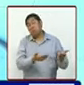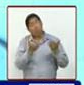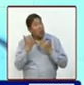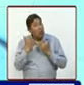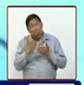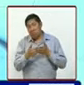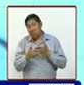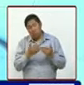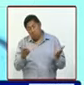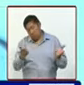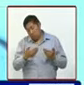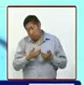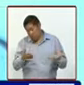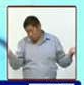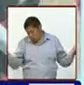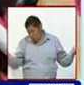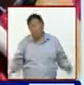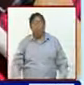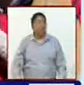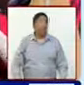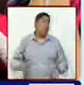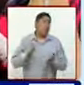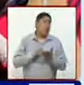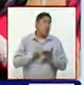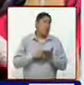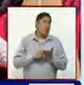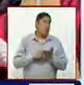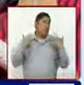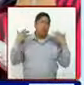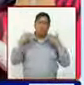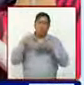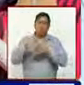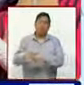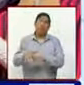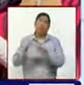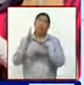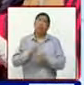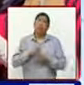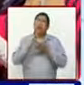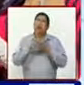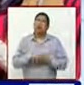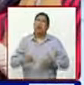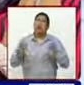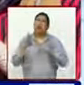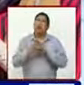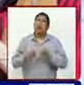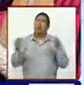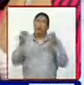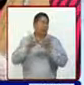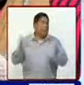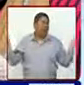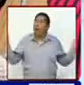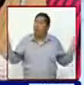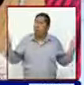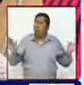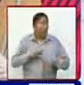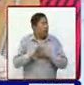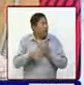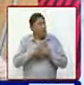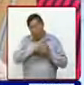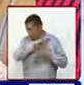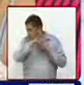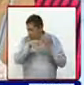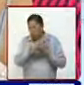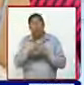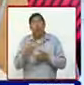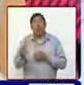asistir a este congreso. Esto va a ser un congreso más histórico, creo que estamos convocando abiertamente a todos, hermanos, todos los